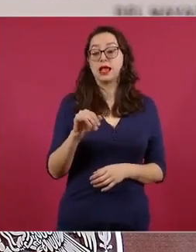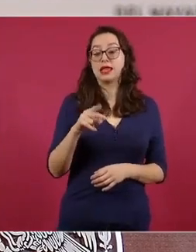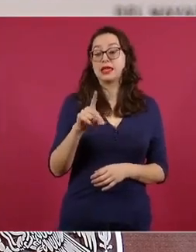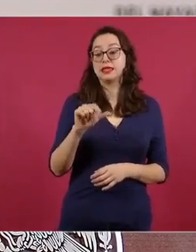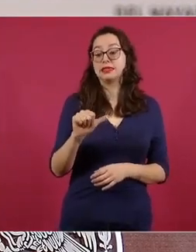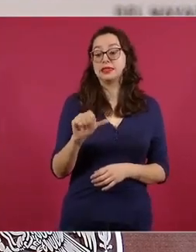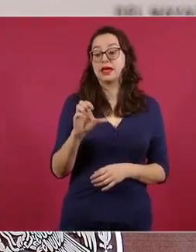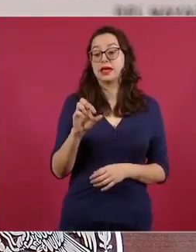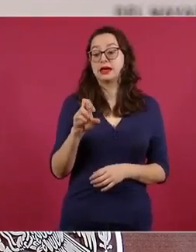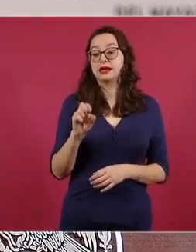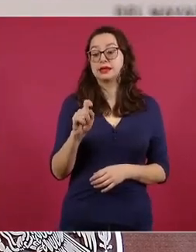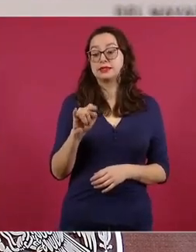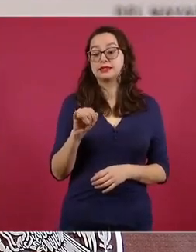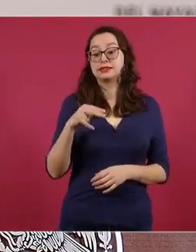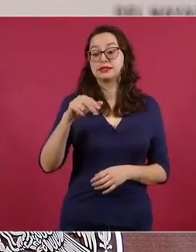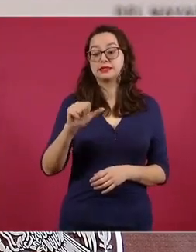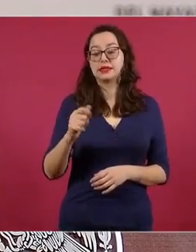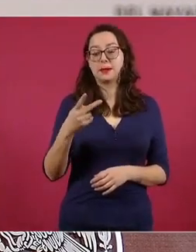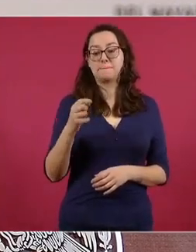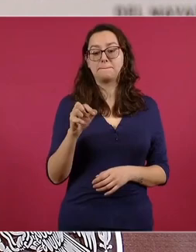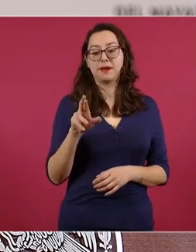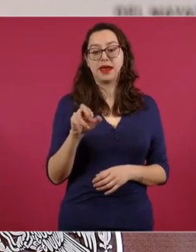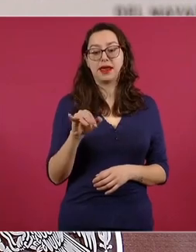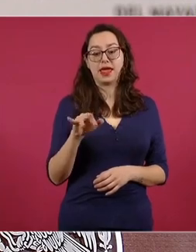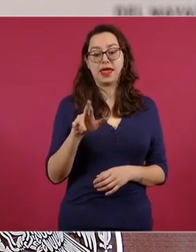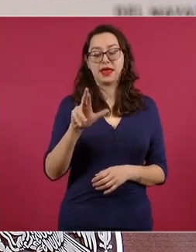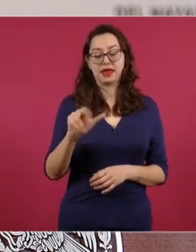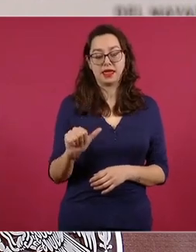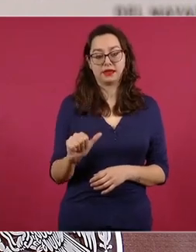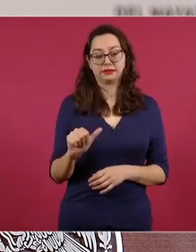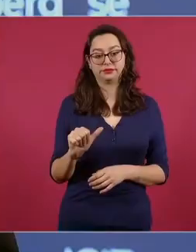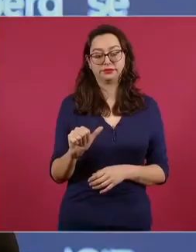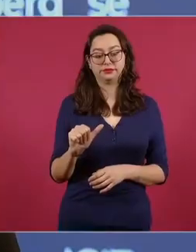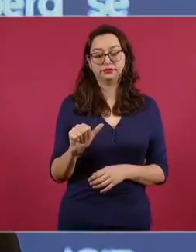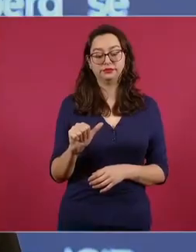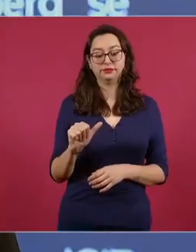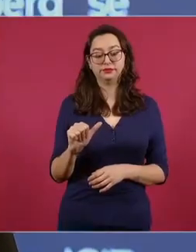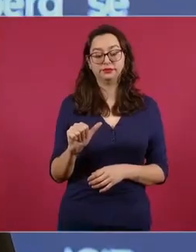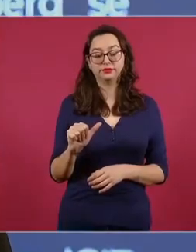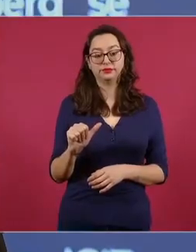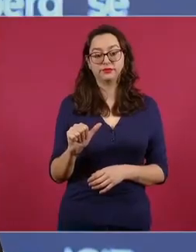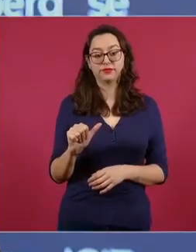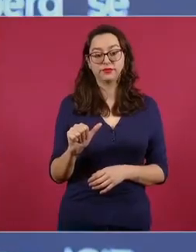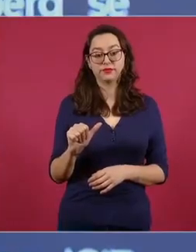Gálvez, que es una de las socias principales de